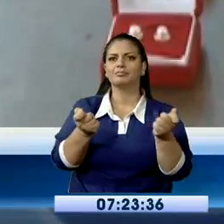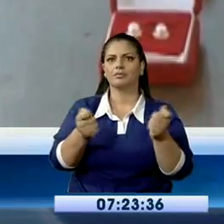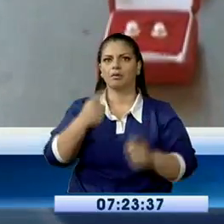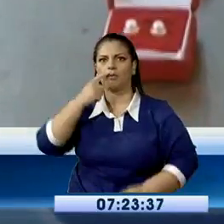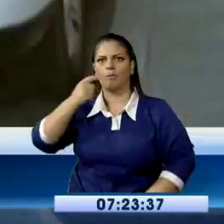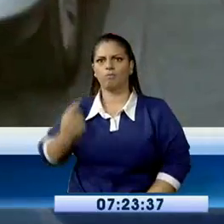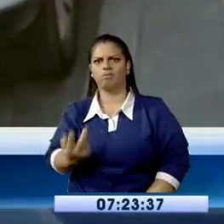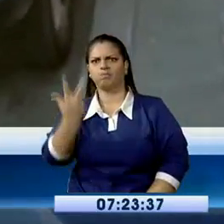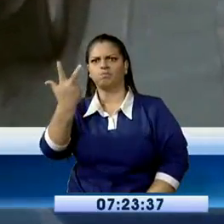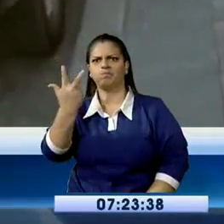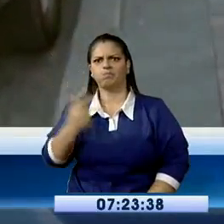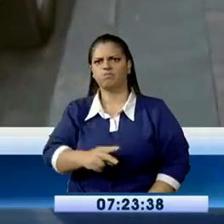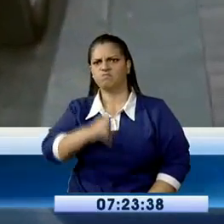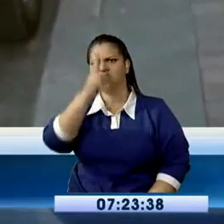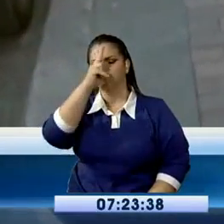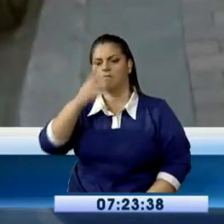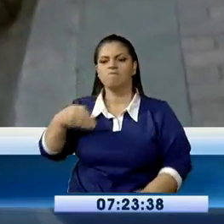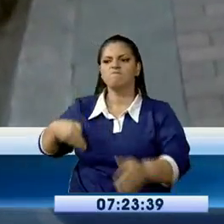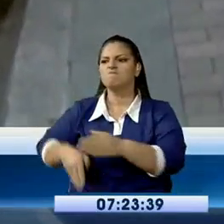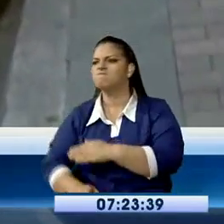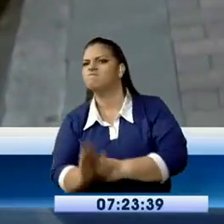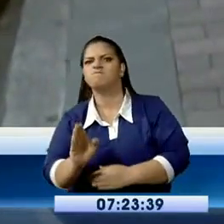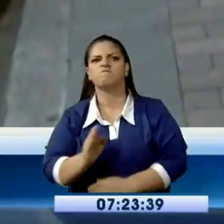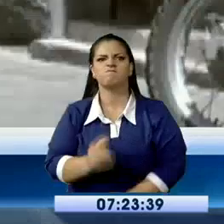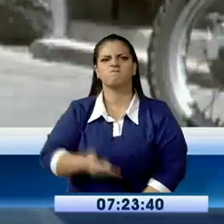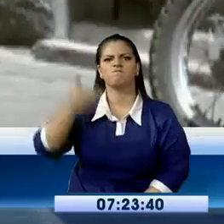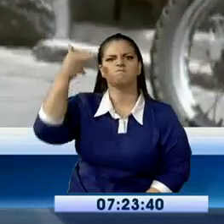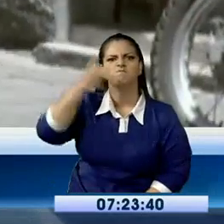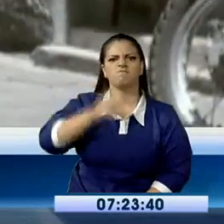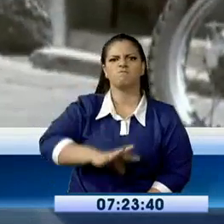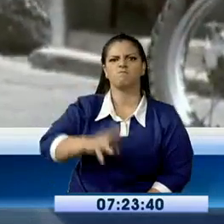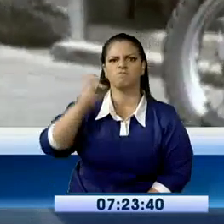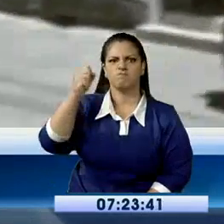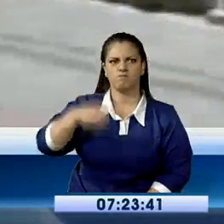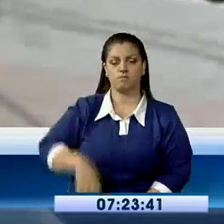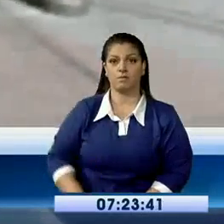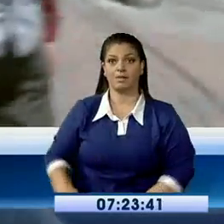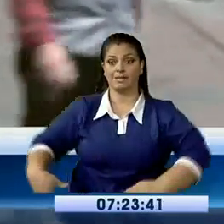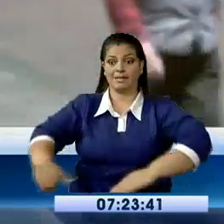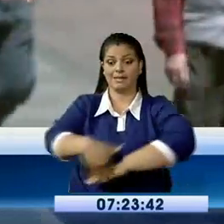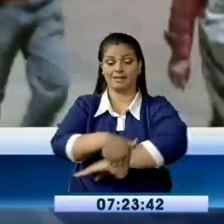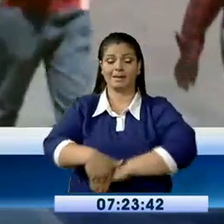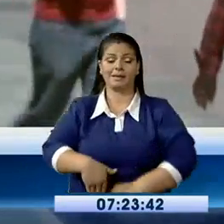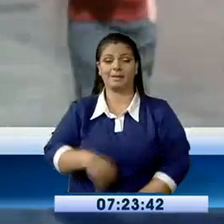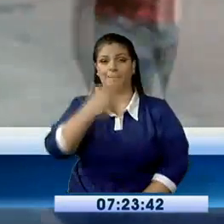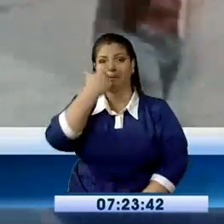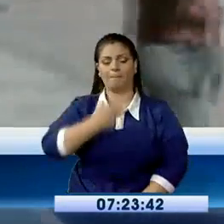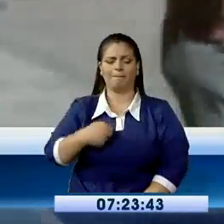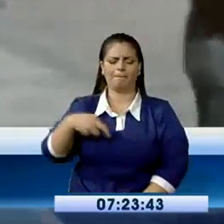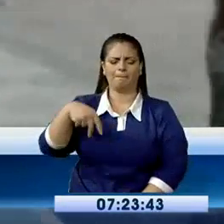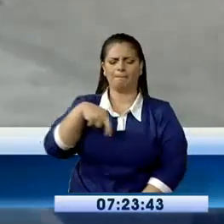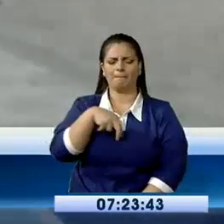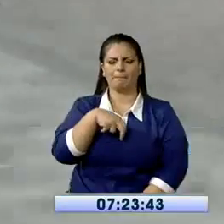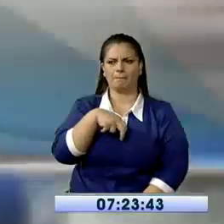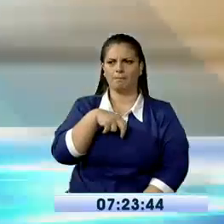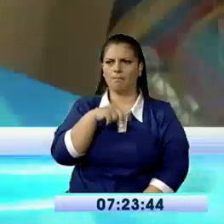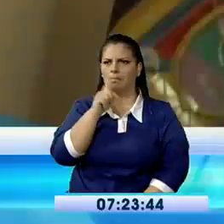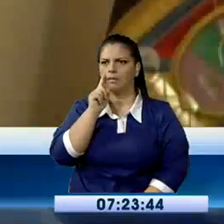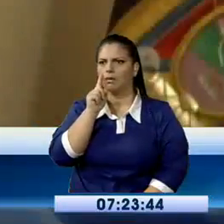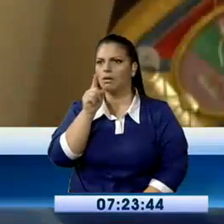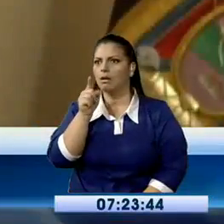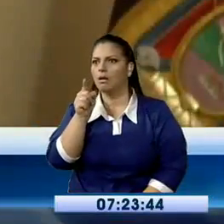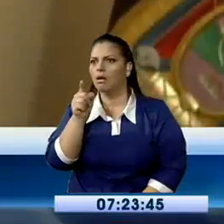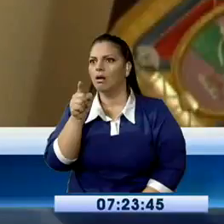joyas, pero alguien se dio cuenta que algo raro pasaba y avisó a la policía, cuya rápida respuesta frustró el robo. Dan